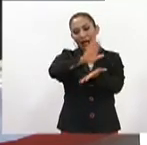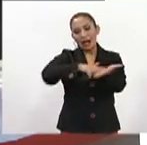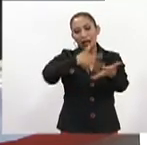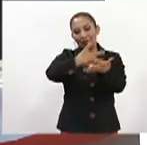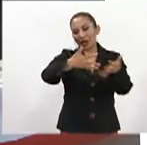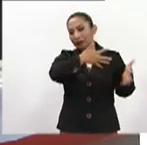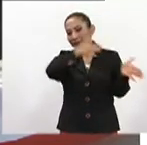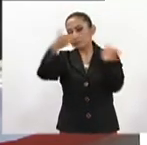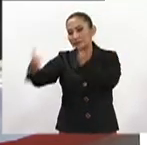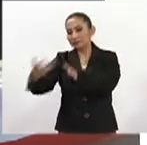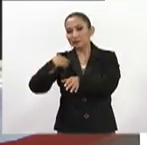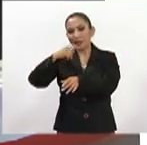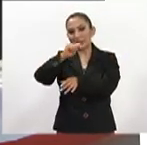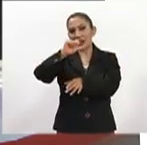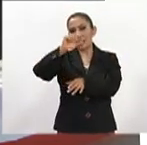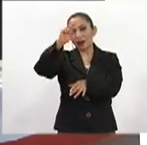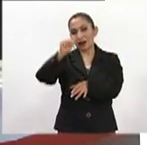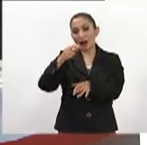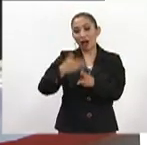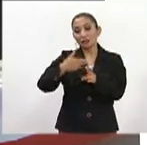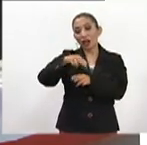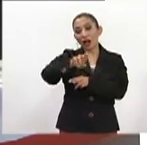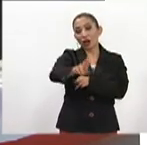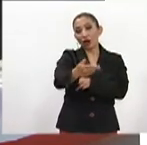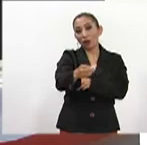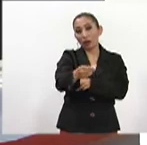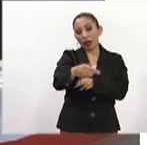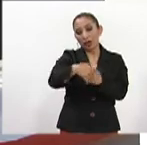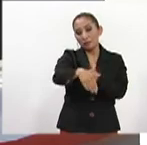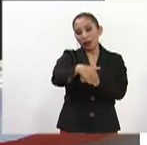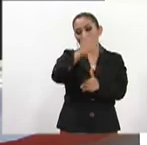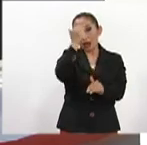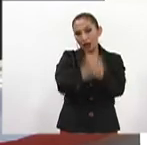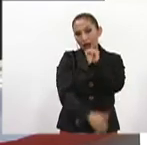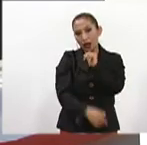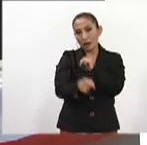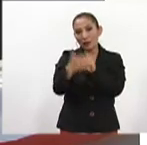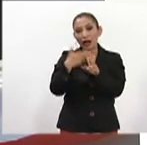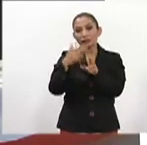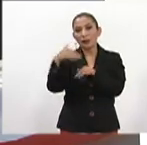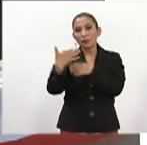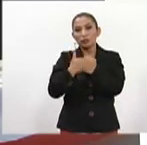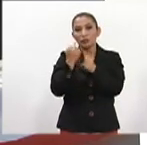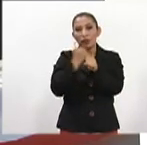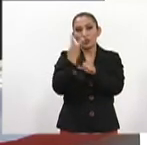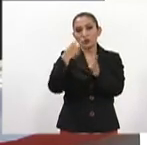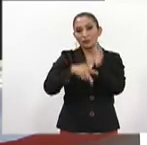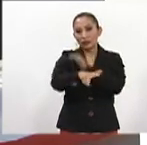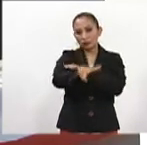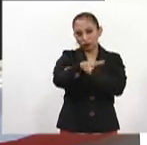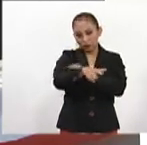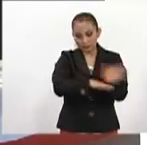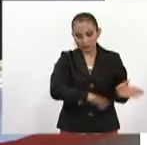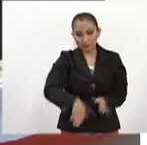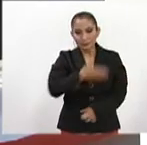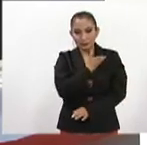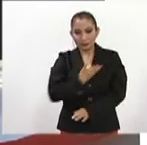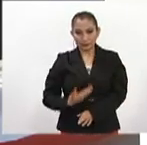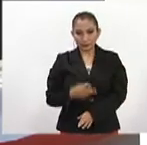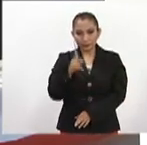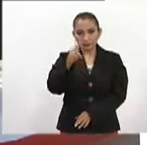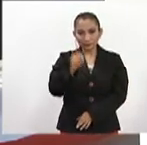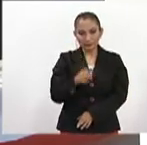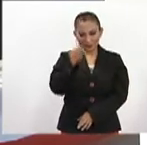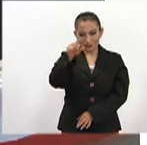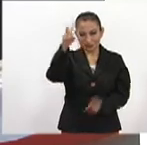sobre la renegociación del Tratado de Libre Comercio hasta noviembre y ya se dijo, concluirá hasta el próximo año 2018. El presidente Enrique Peña